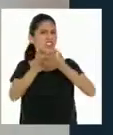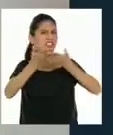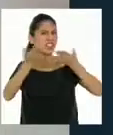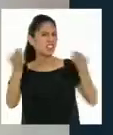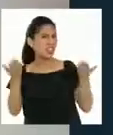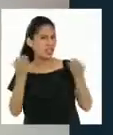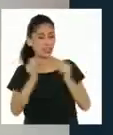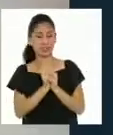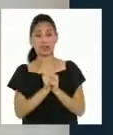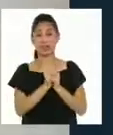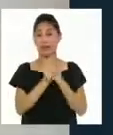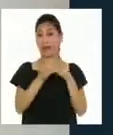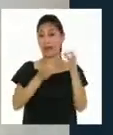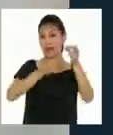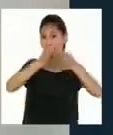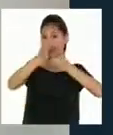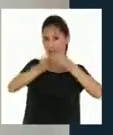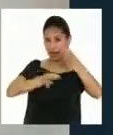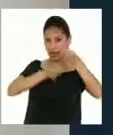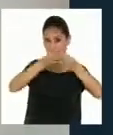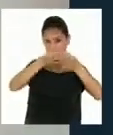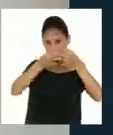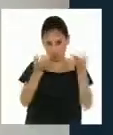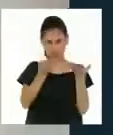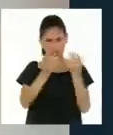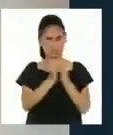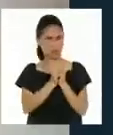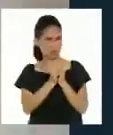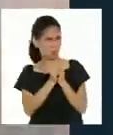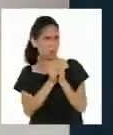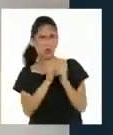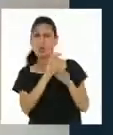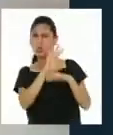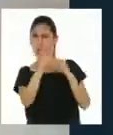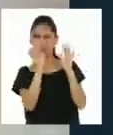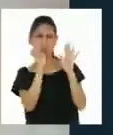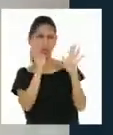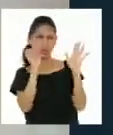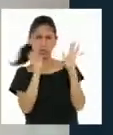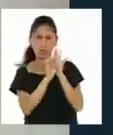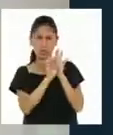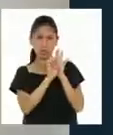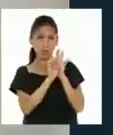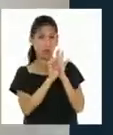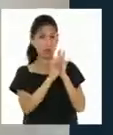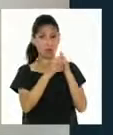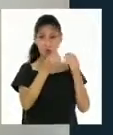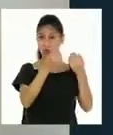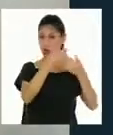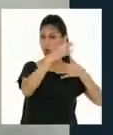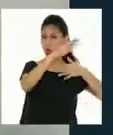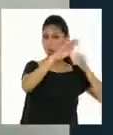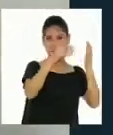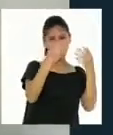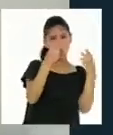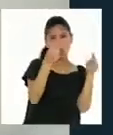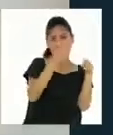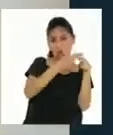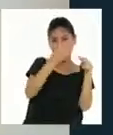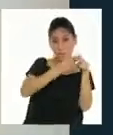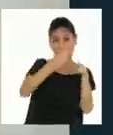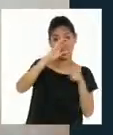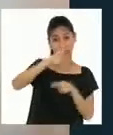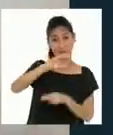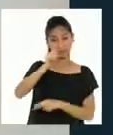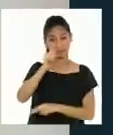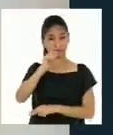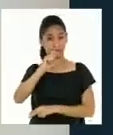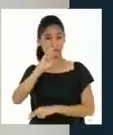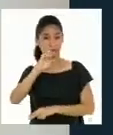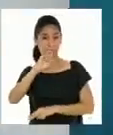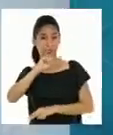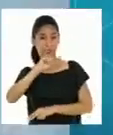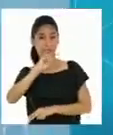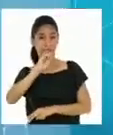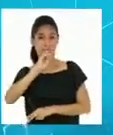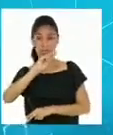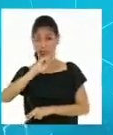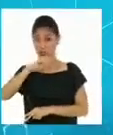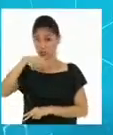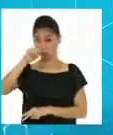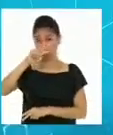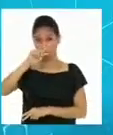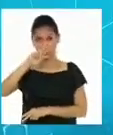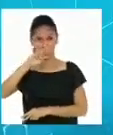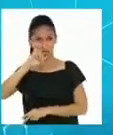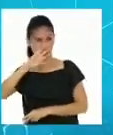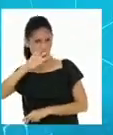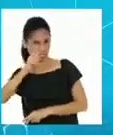o cualidades que no pueden ser medidas con números. También son denominadas variables categóricas, pues sus valores son categorías de clasificación.